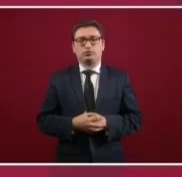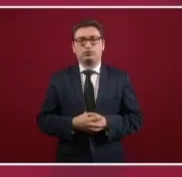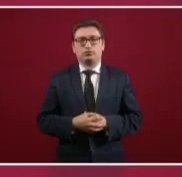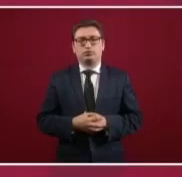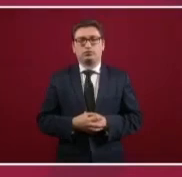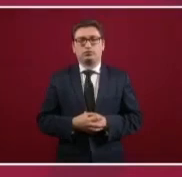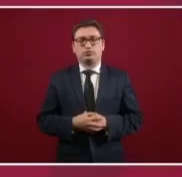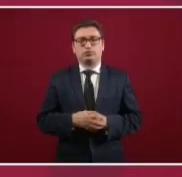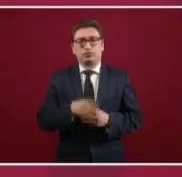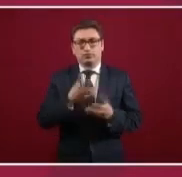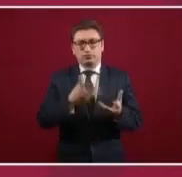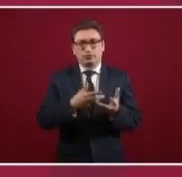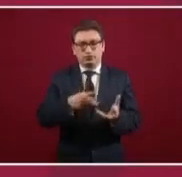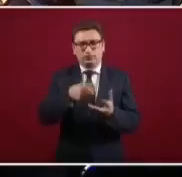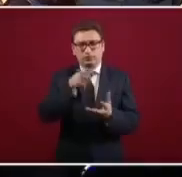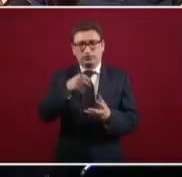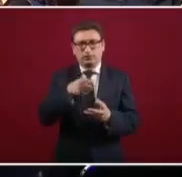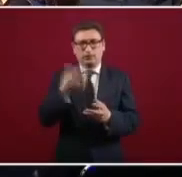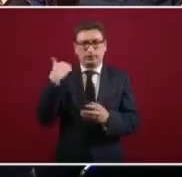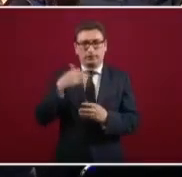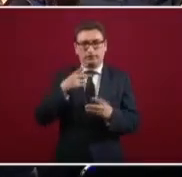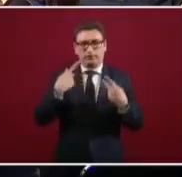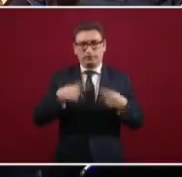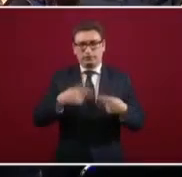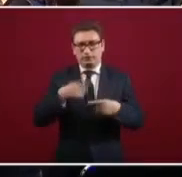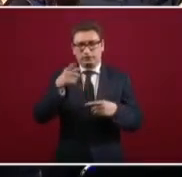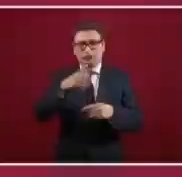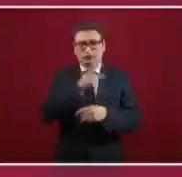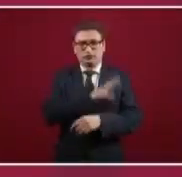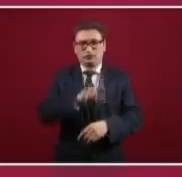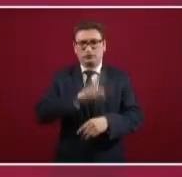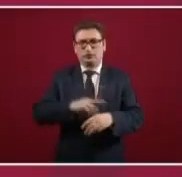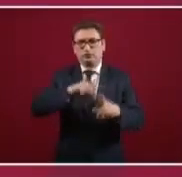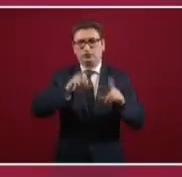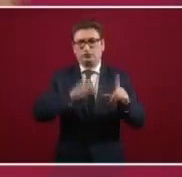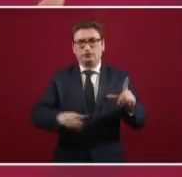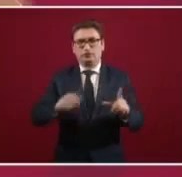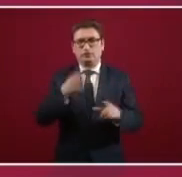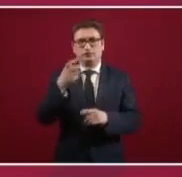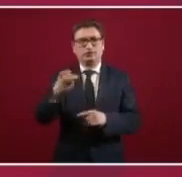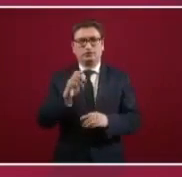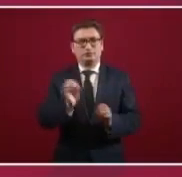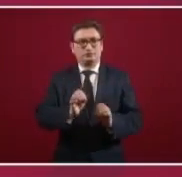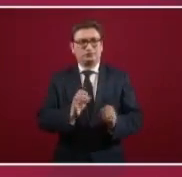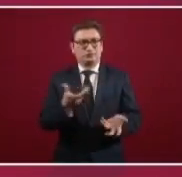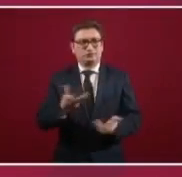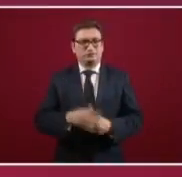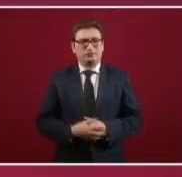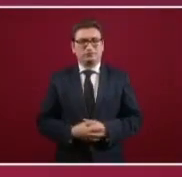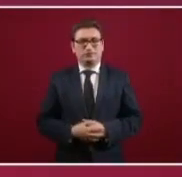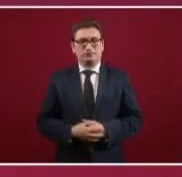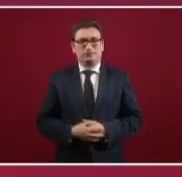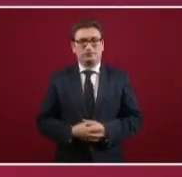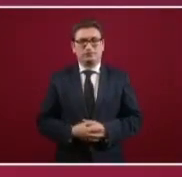fue la persona que se mencionó el coordinador nacional él no estuvo ahí